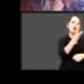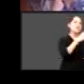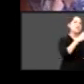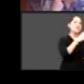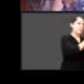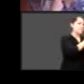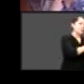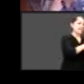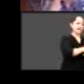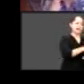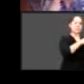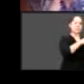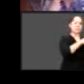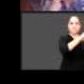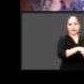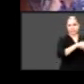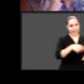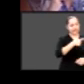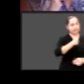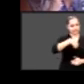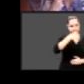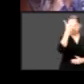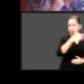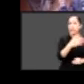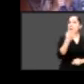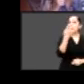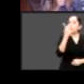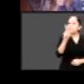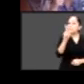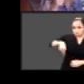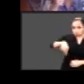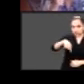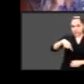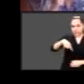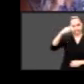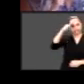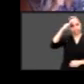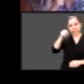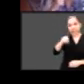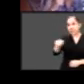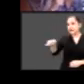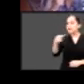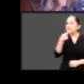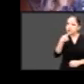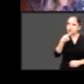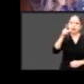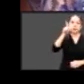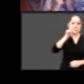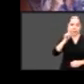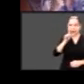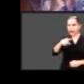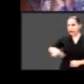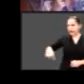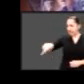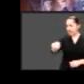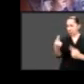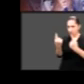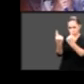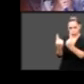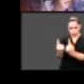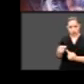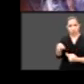que el desarrollo de los niños y niñas más pequeños pues no es negociable y no debería estar sujeto a